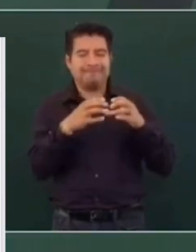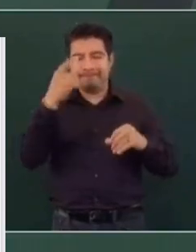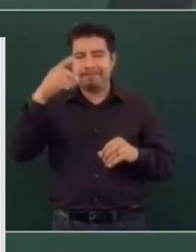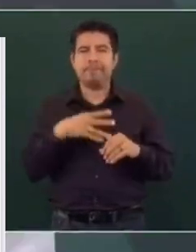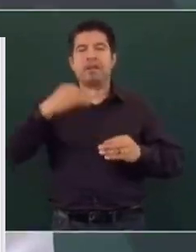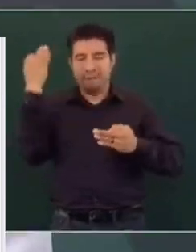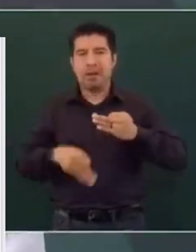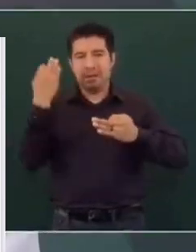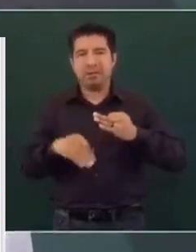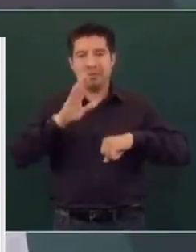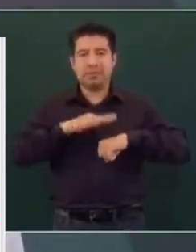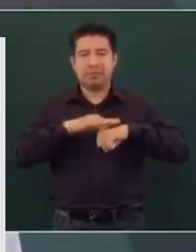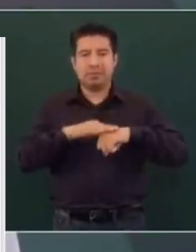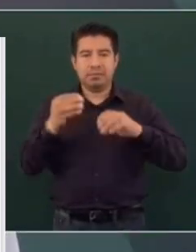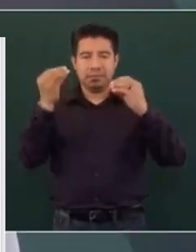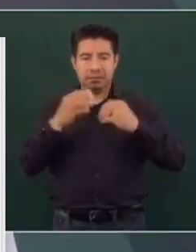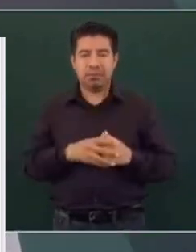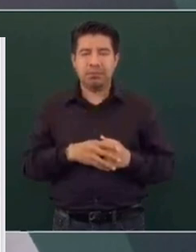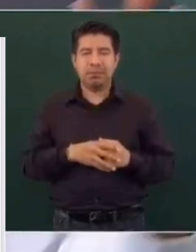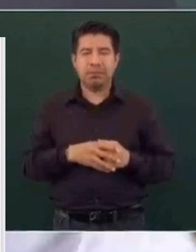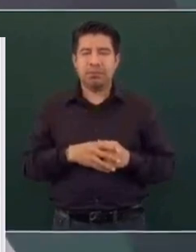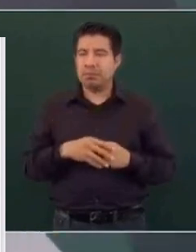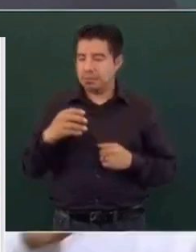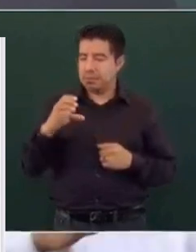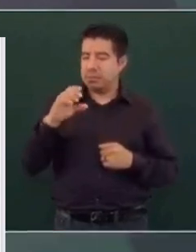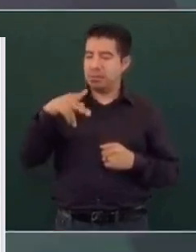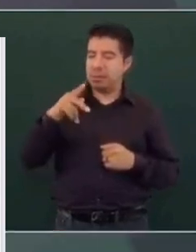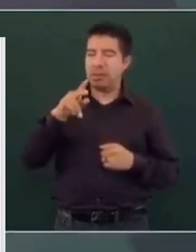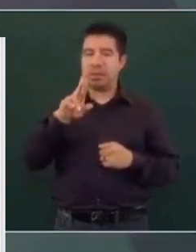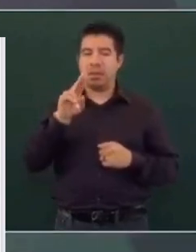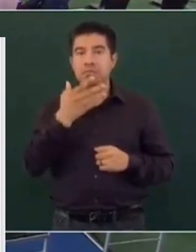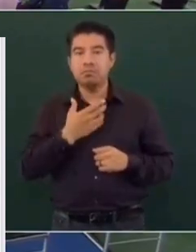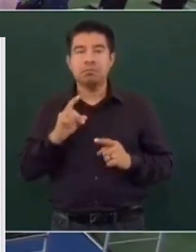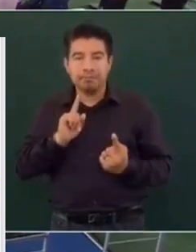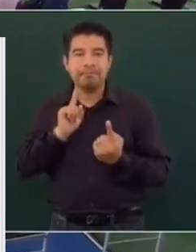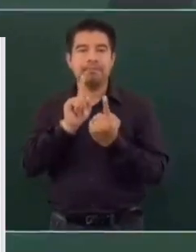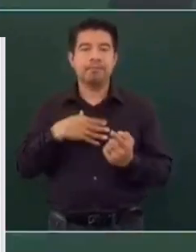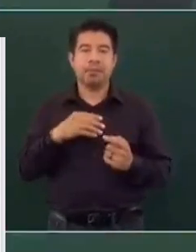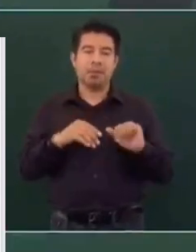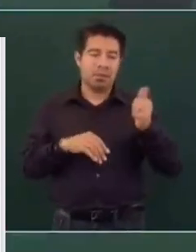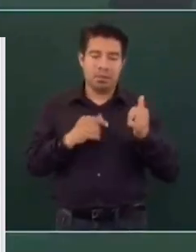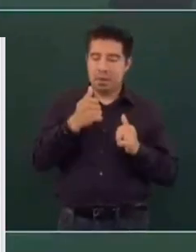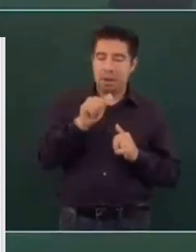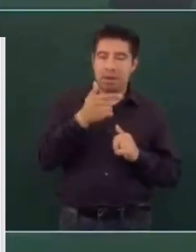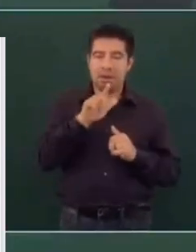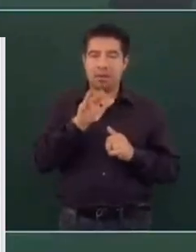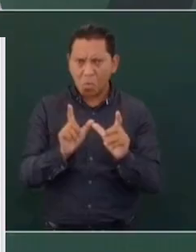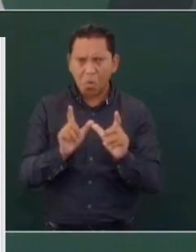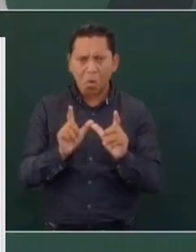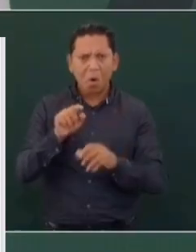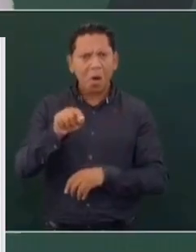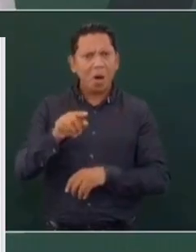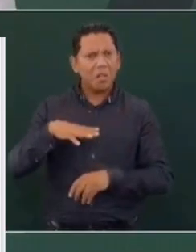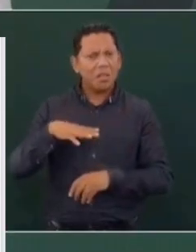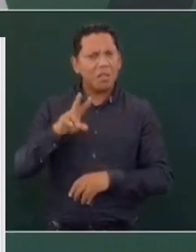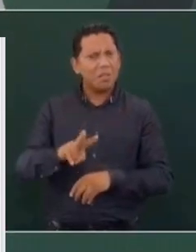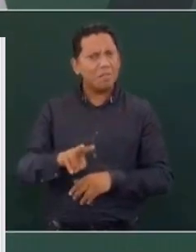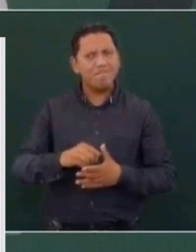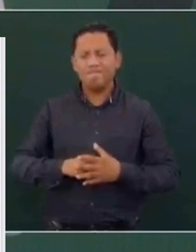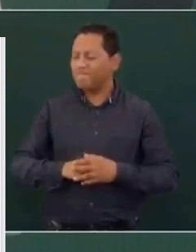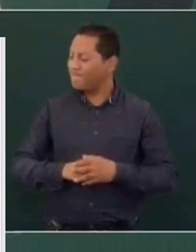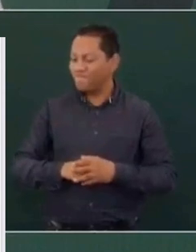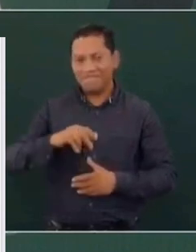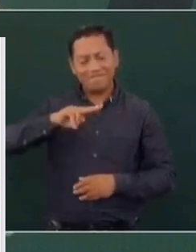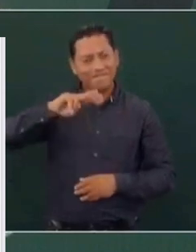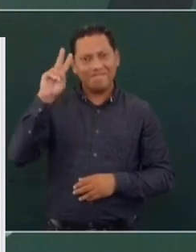todavía, son muchos. Krause no da la cara, pero manda Sheridan, Aguilar Camín, quién sabe a quién mandó ahí el grupo. Son unos